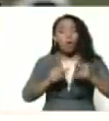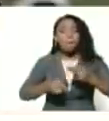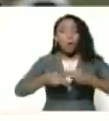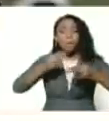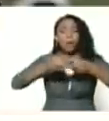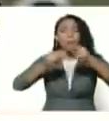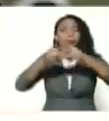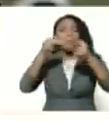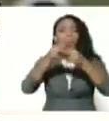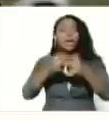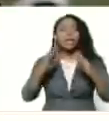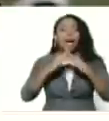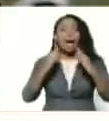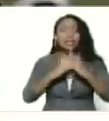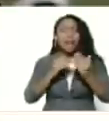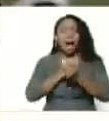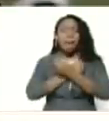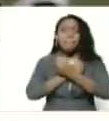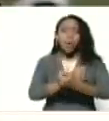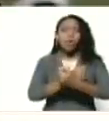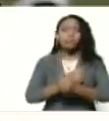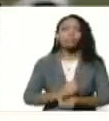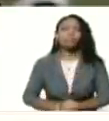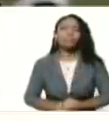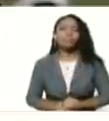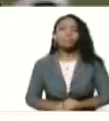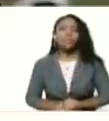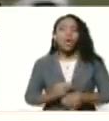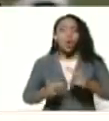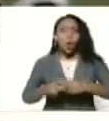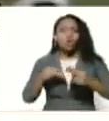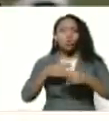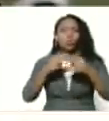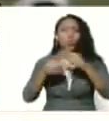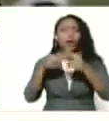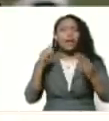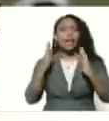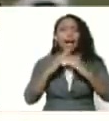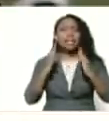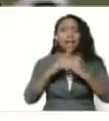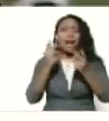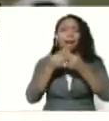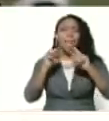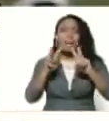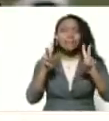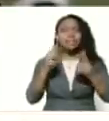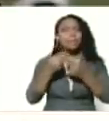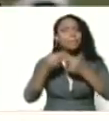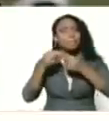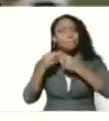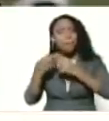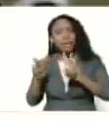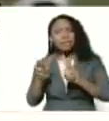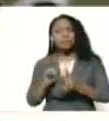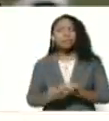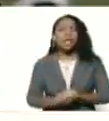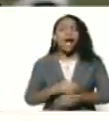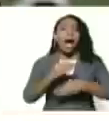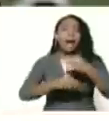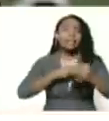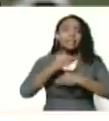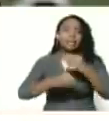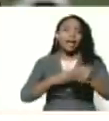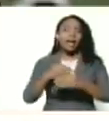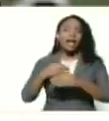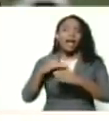construir hogares en amor, construir hogares para la paz y en paz, construir hogares para